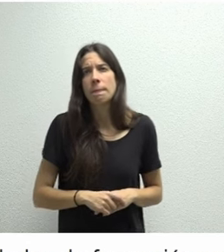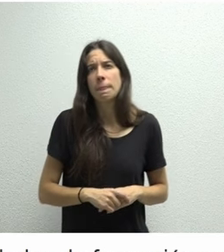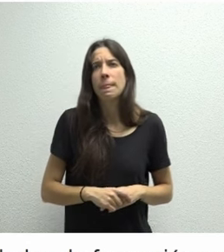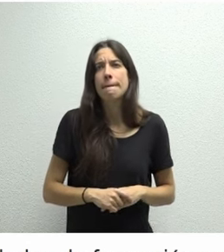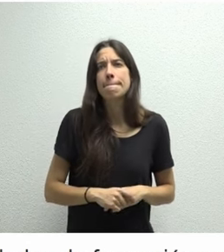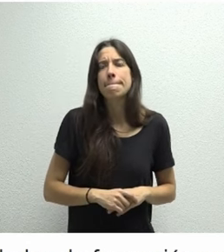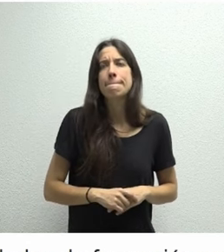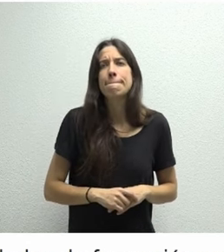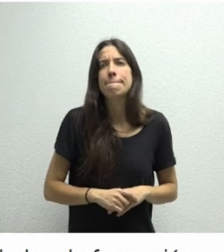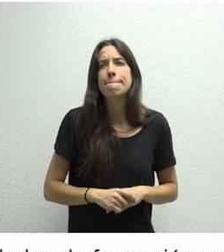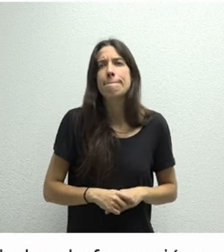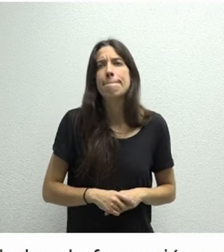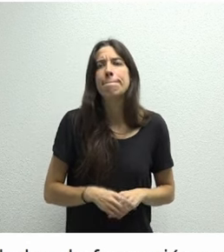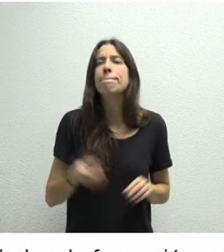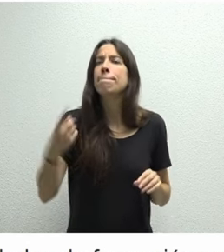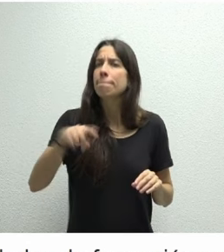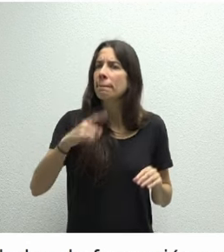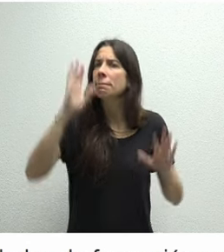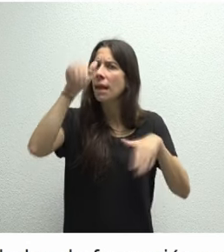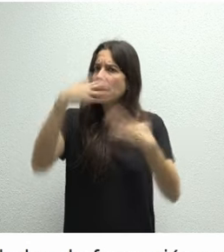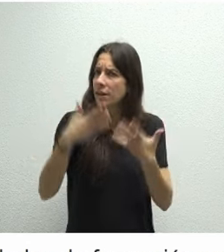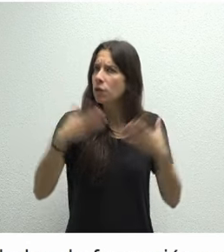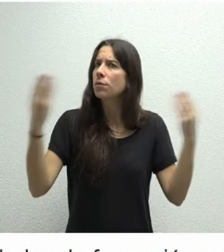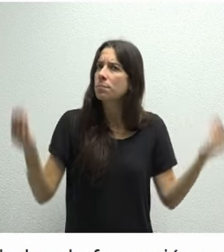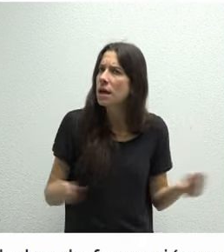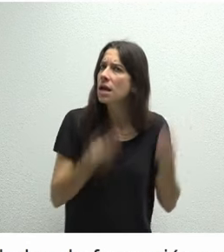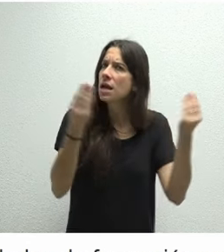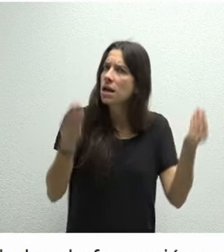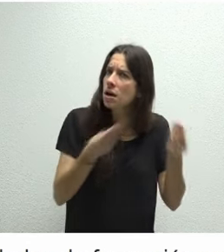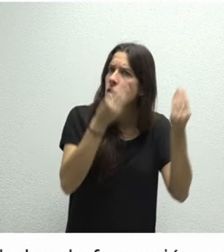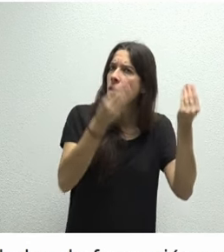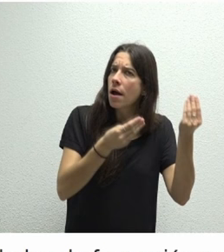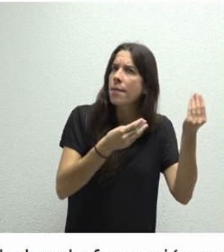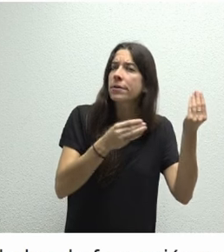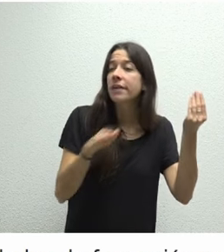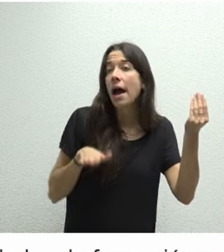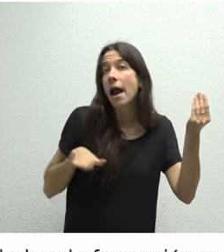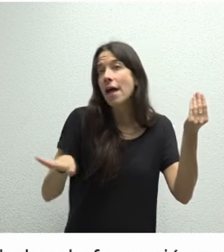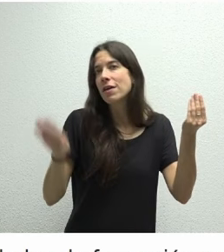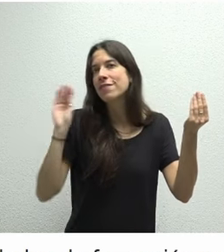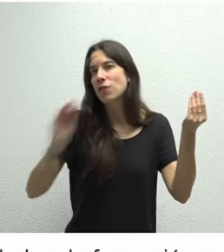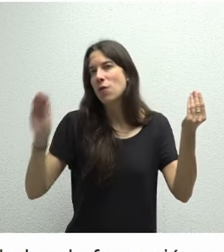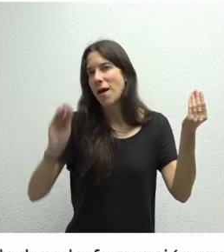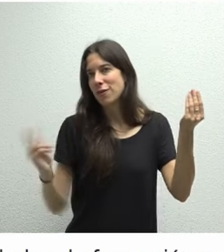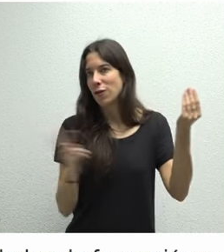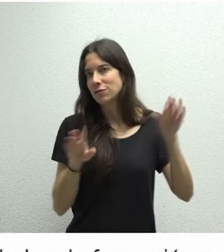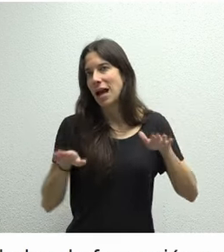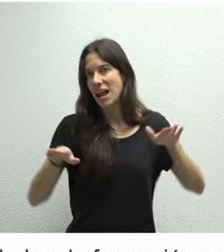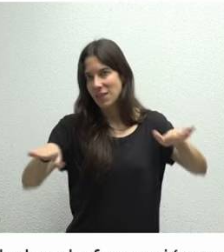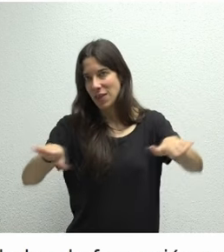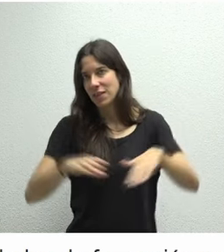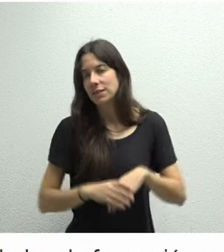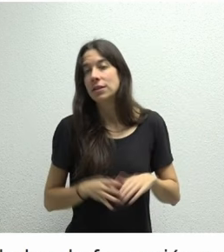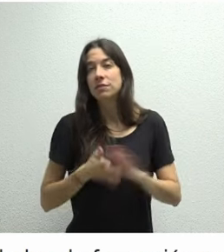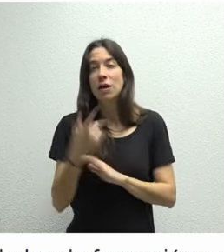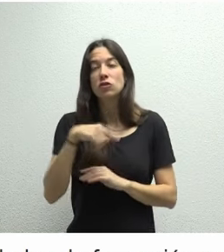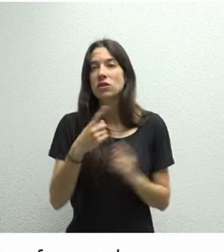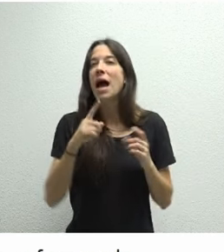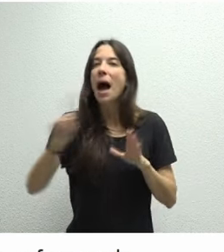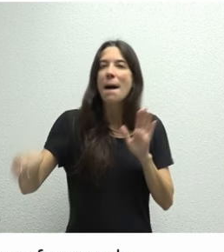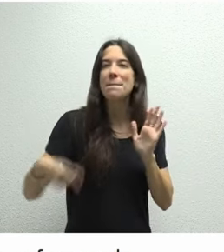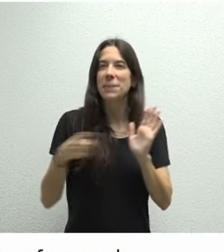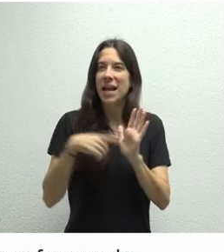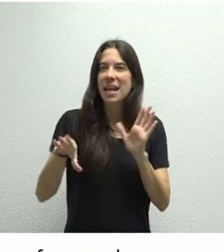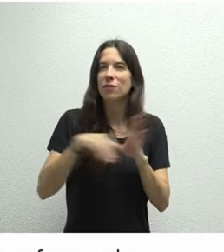medida de que vayamos mejorando en la atención mejor iremos formando es decir que nosotros necesitamos a a plena inclusión y